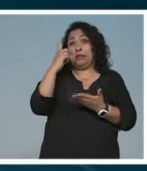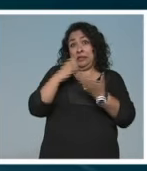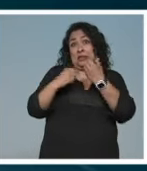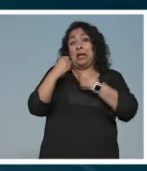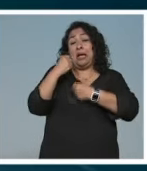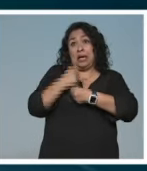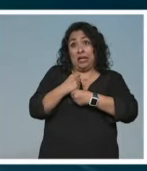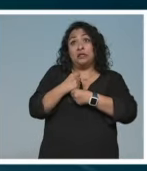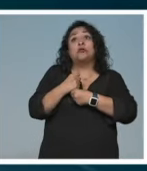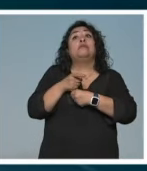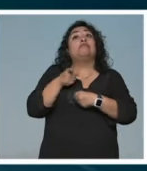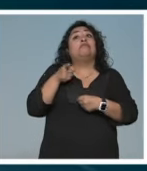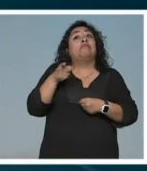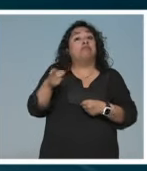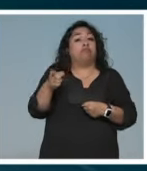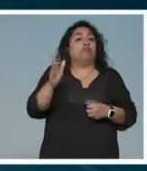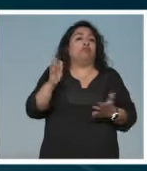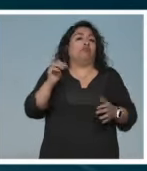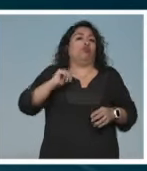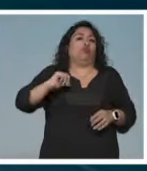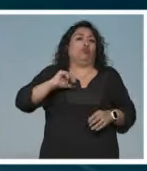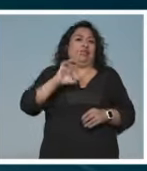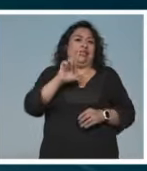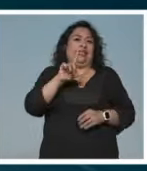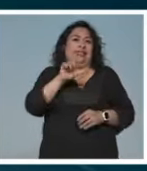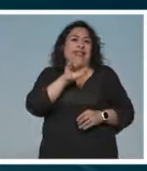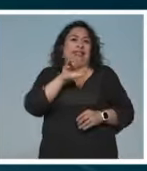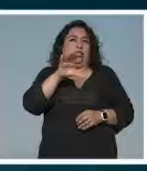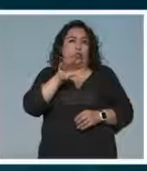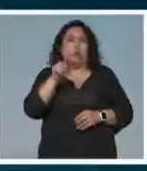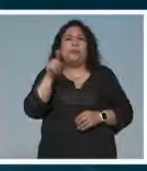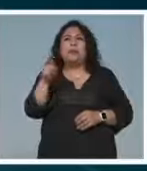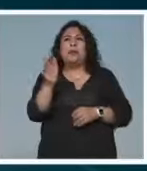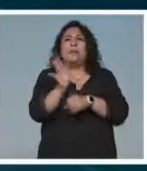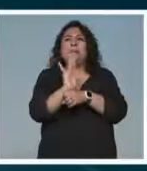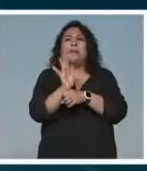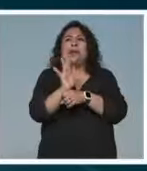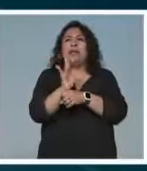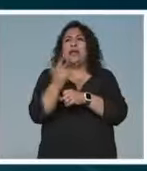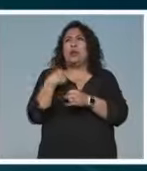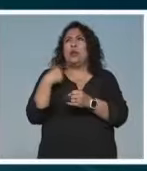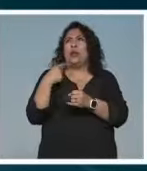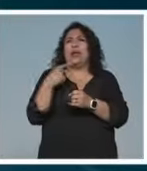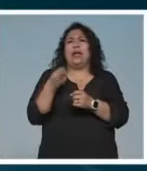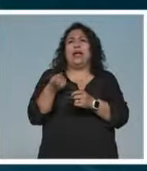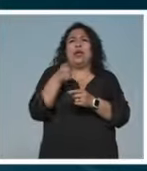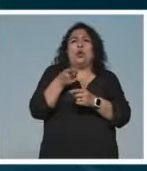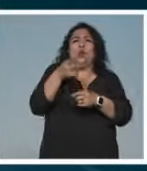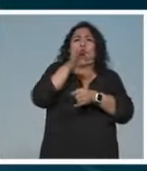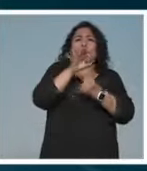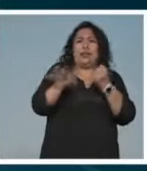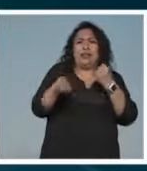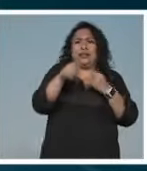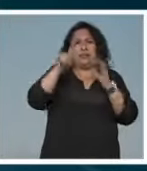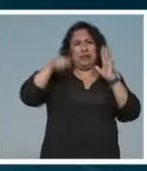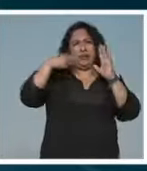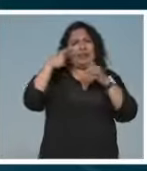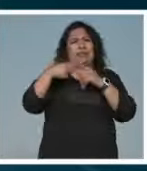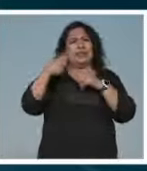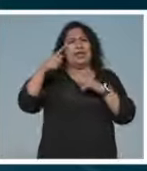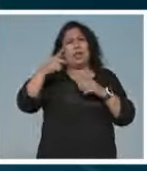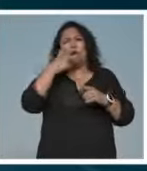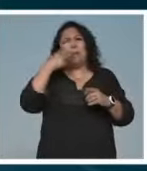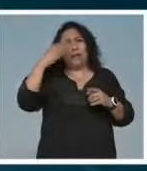pero que ya es considerado un clásico. Se trata de la penúltima película en la ilustre filmografía del